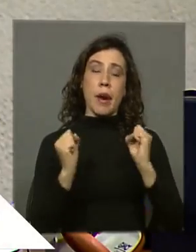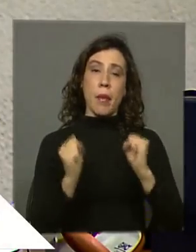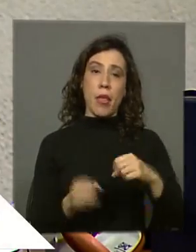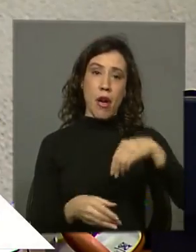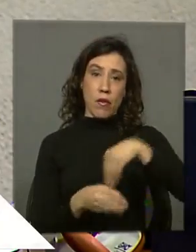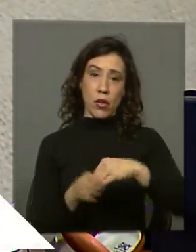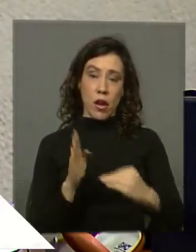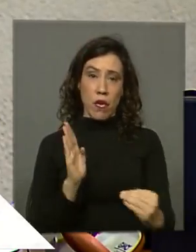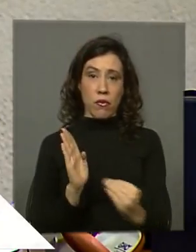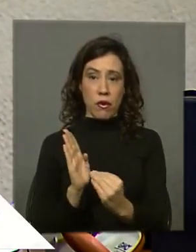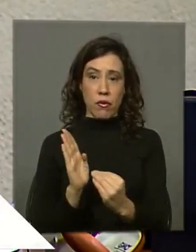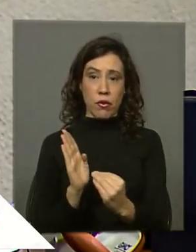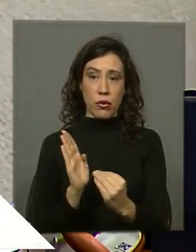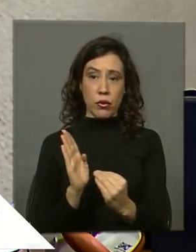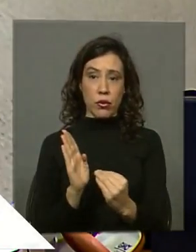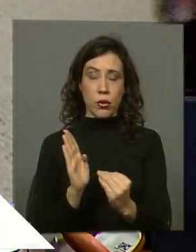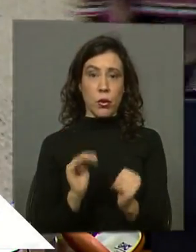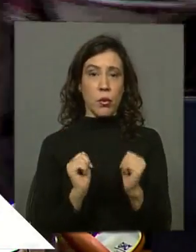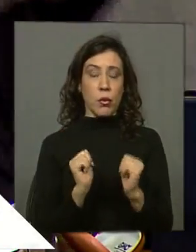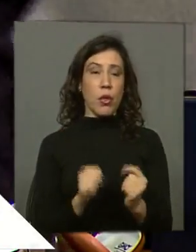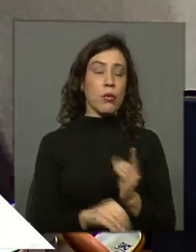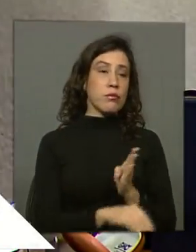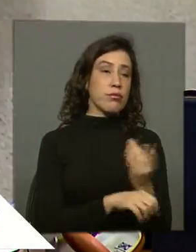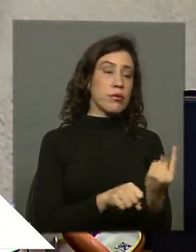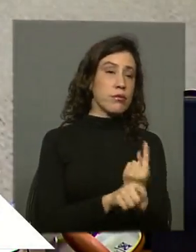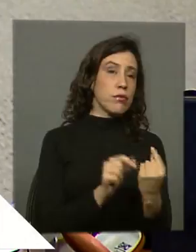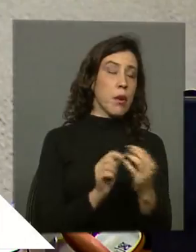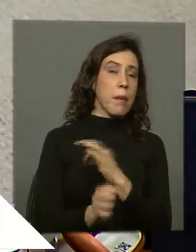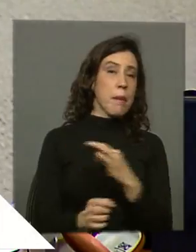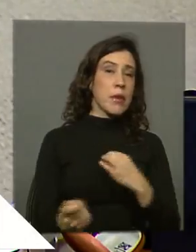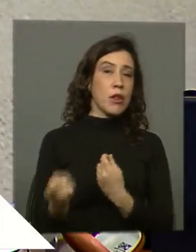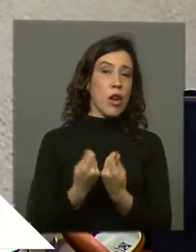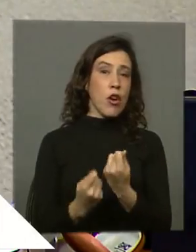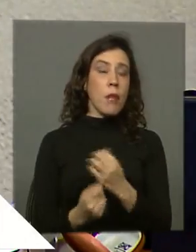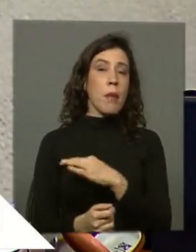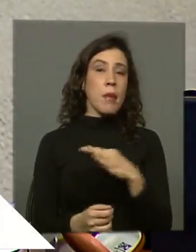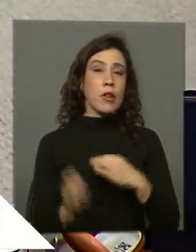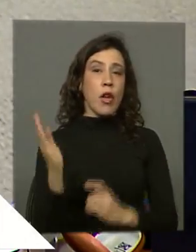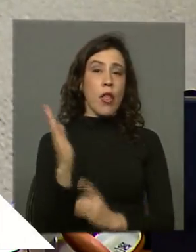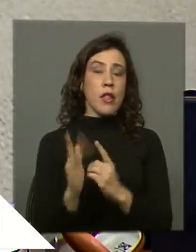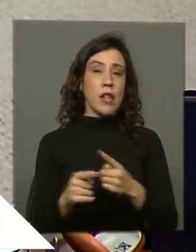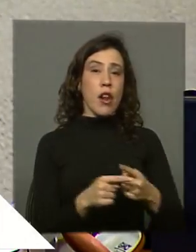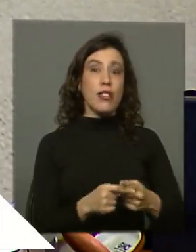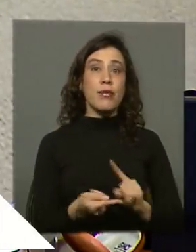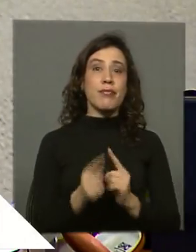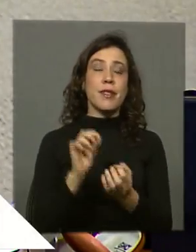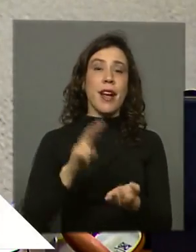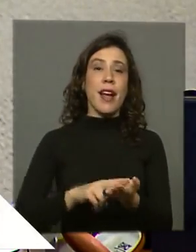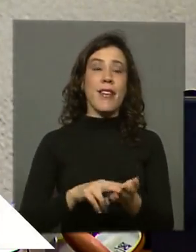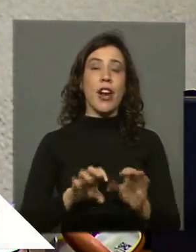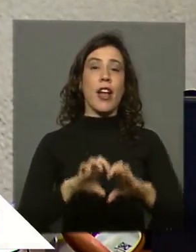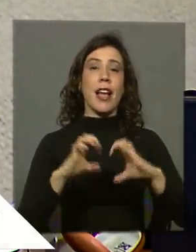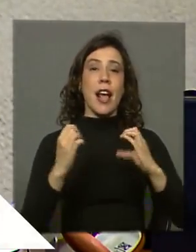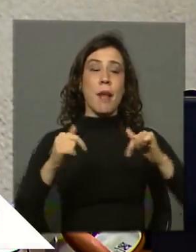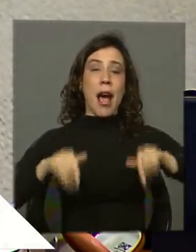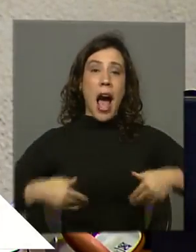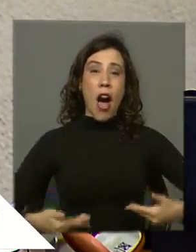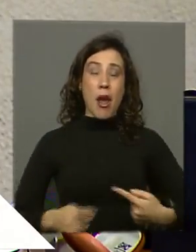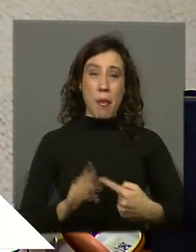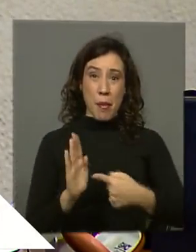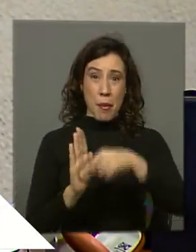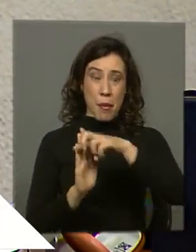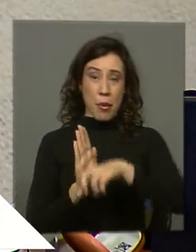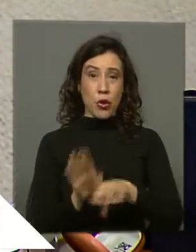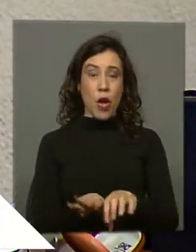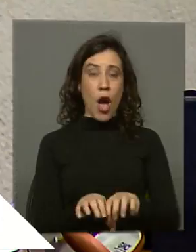votar favorablemente y de esta manera poder ir a hablar con el ministro de economía con el ministro de desarrollo social para que se haga efectivo lo que la cámara hoy día a través de este proyecto